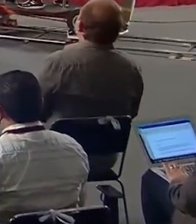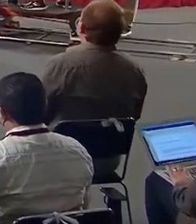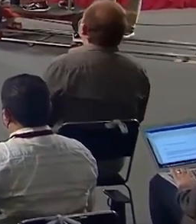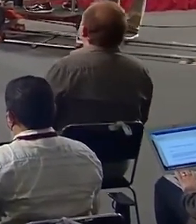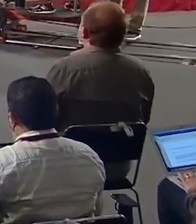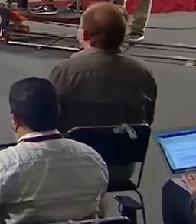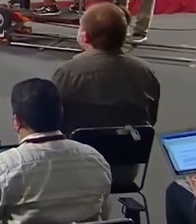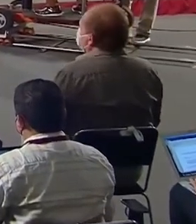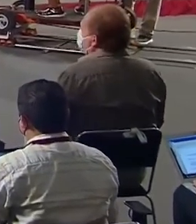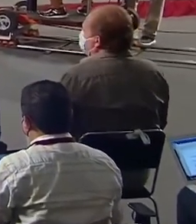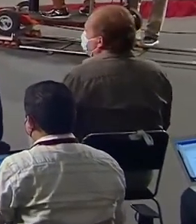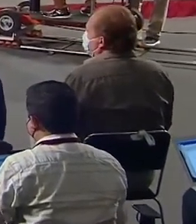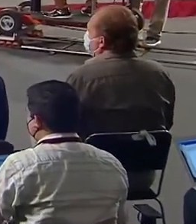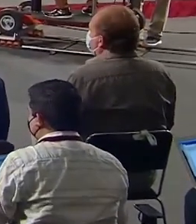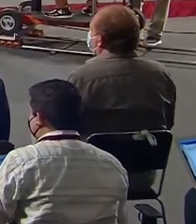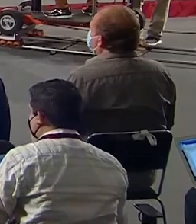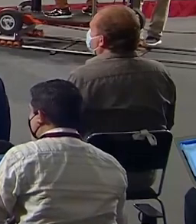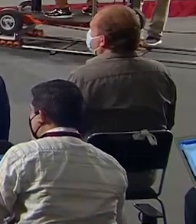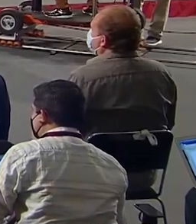Páralo ahí.